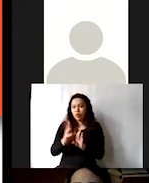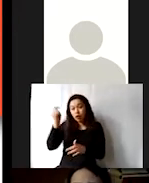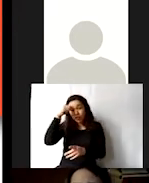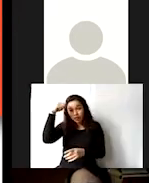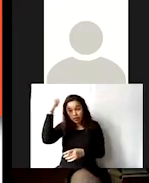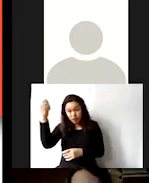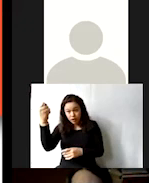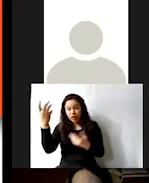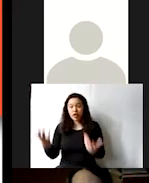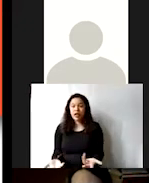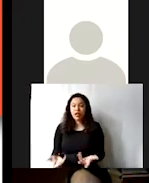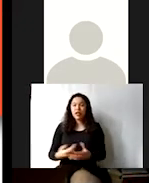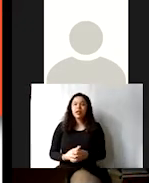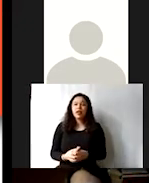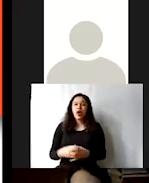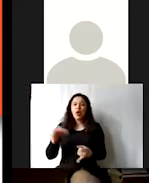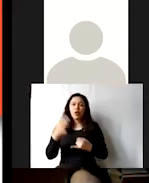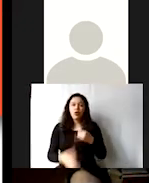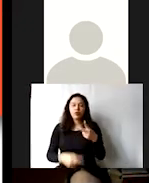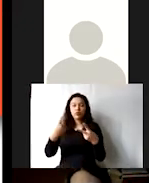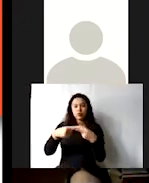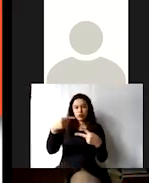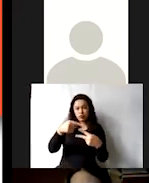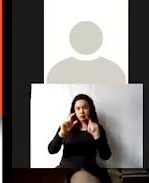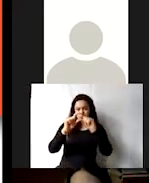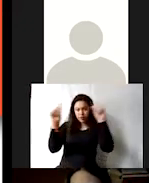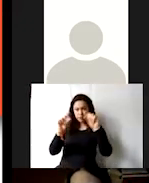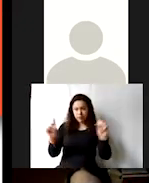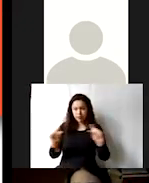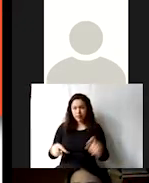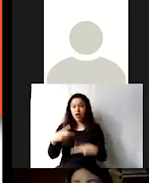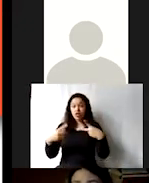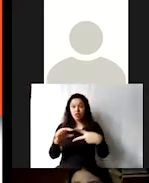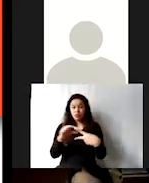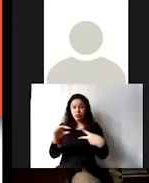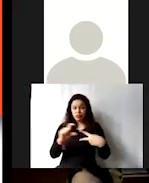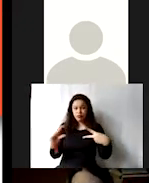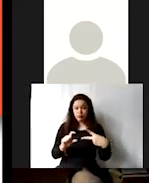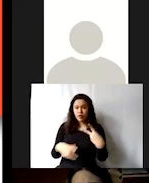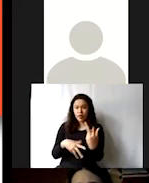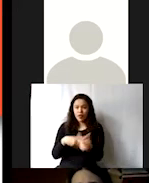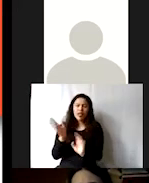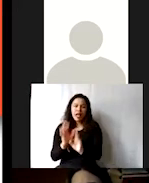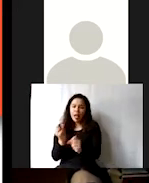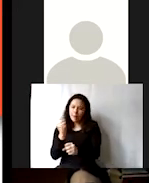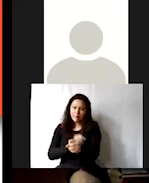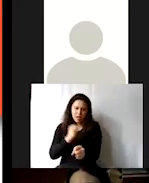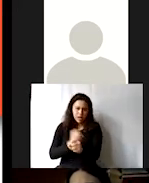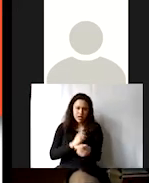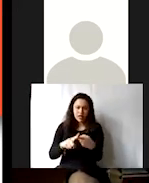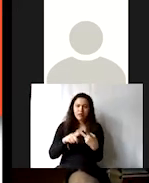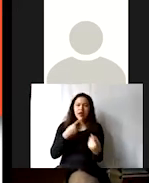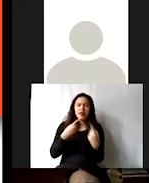Los últimos 2 espacios de todo este programa son prácticos, tanto en discusiones